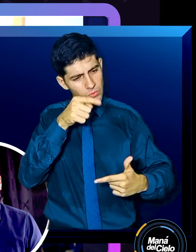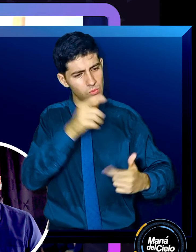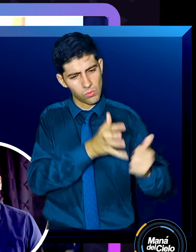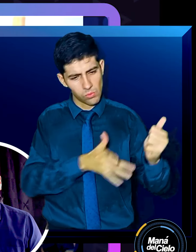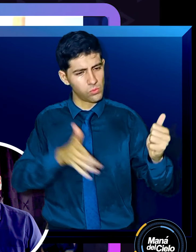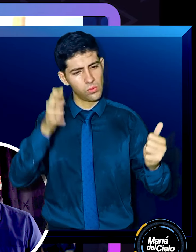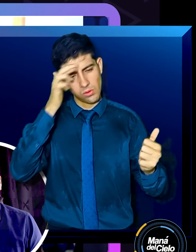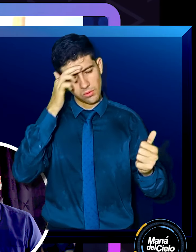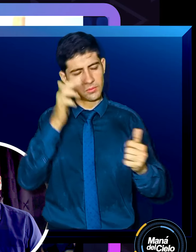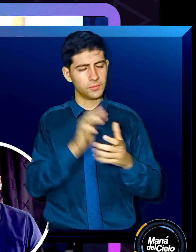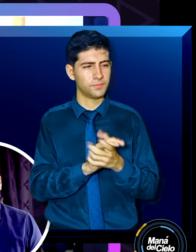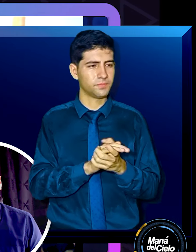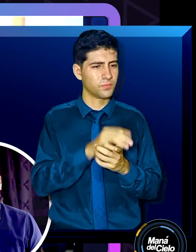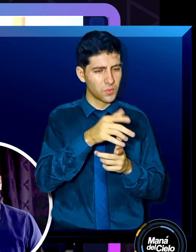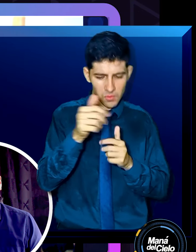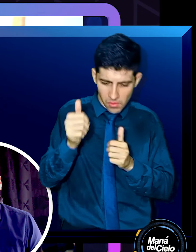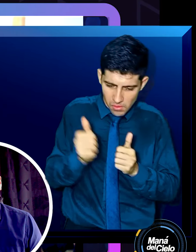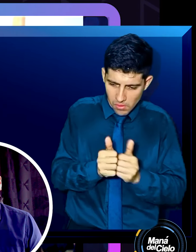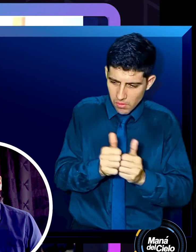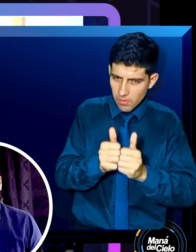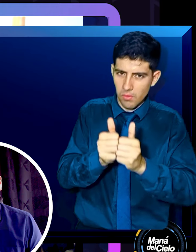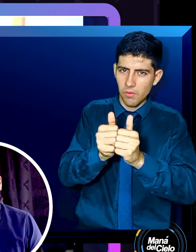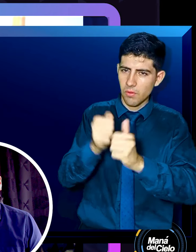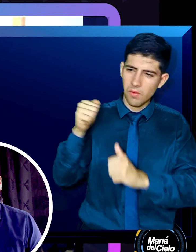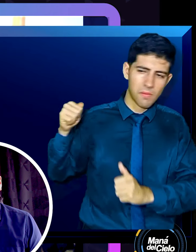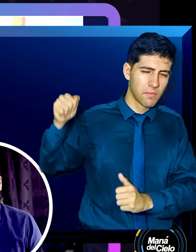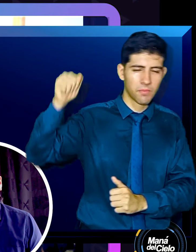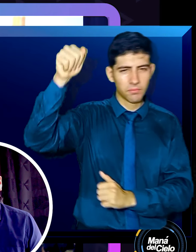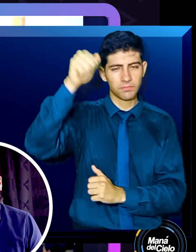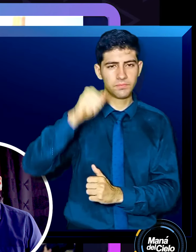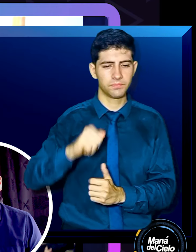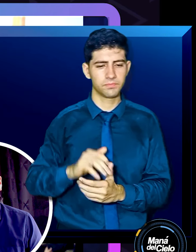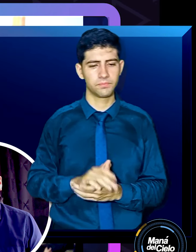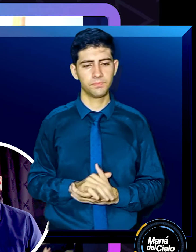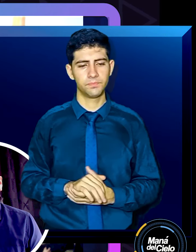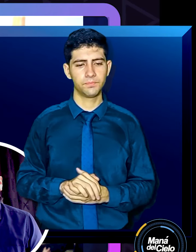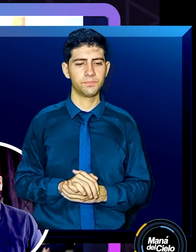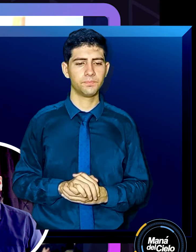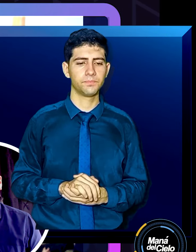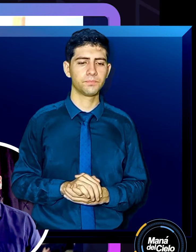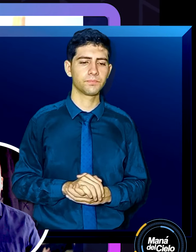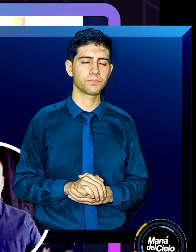Tú ibas con nosotros y nos llevabas y nos traías con victoria.